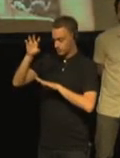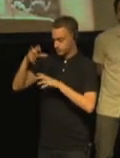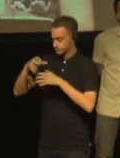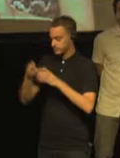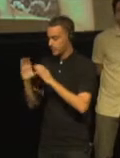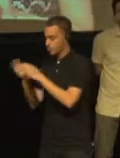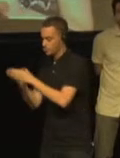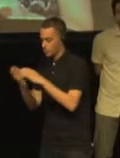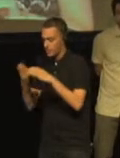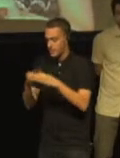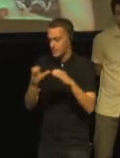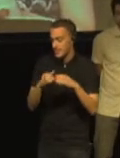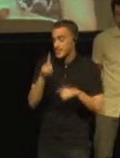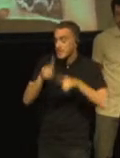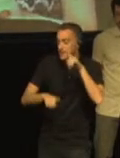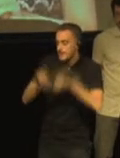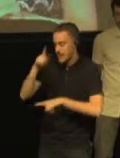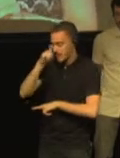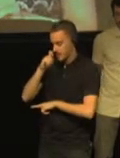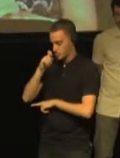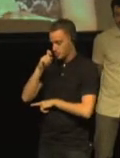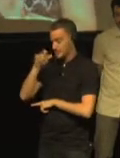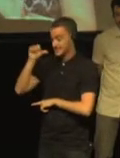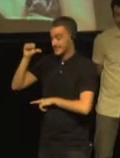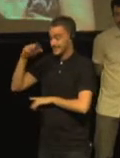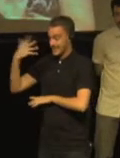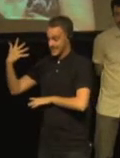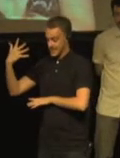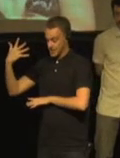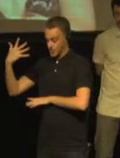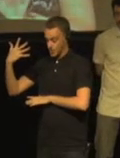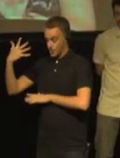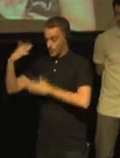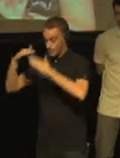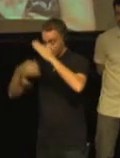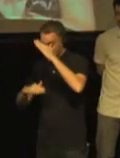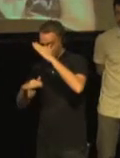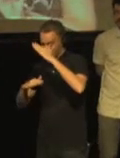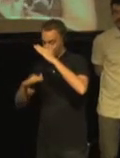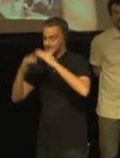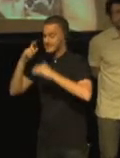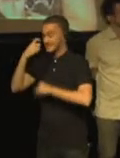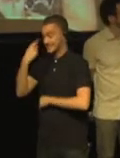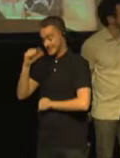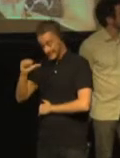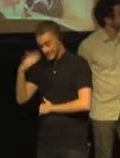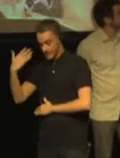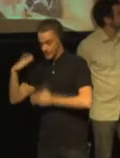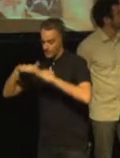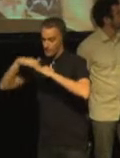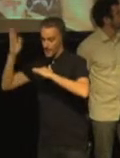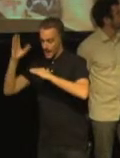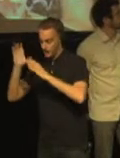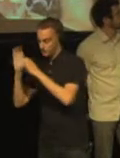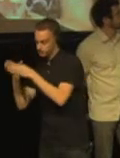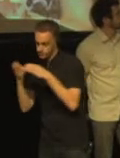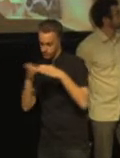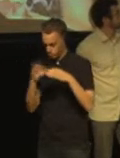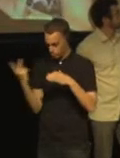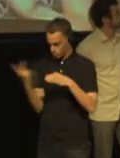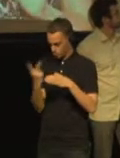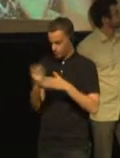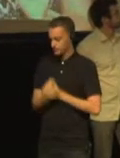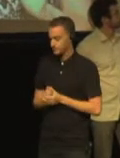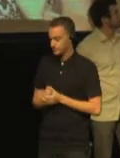de 65 o menos y los que tienen 66 o más. Y aplicamos un cálculo promedio de,